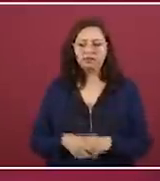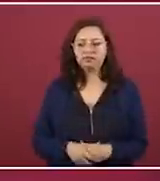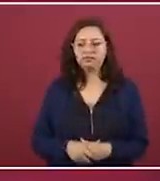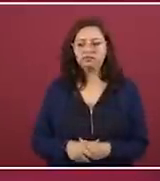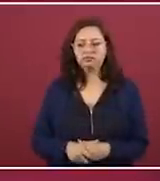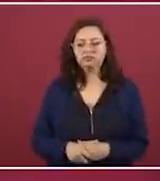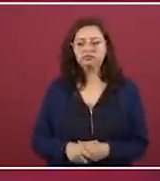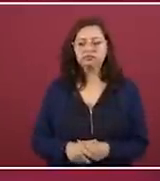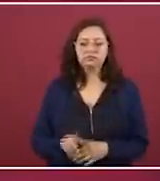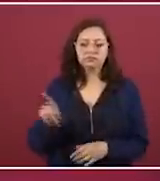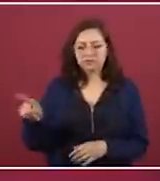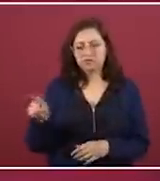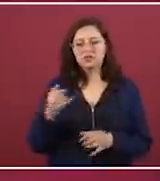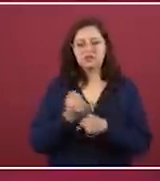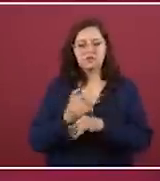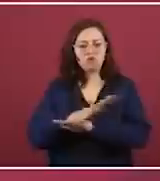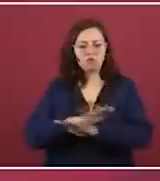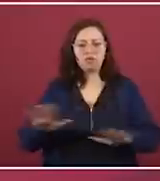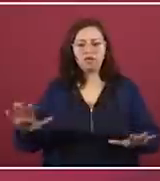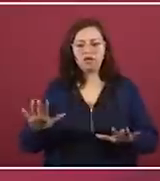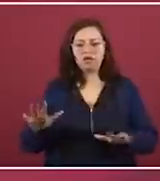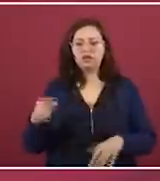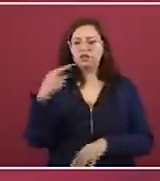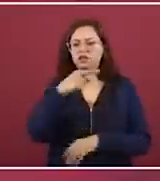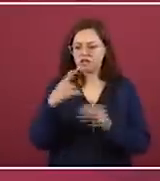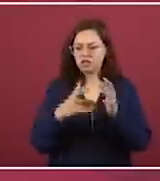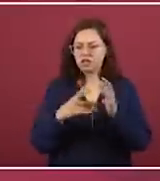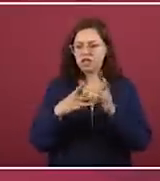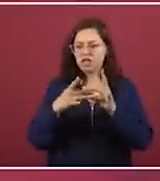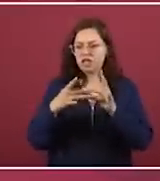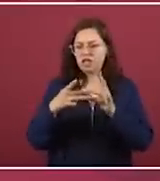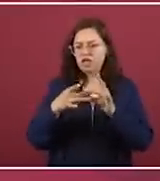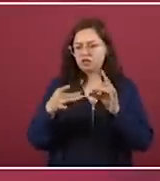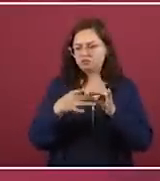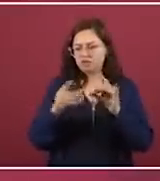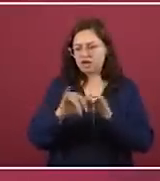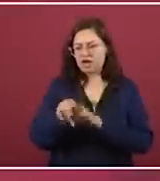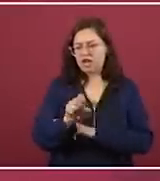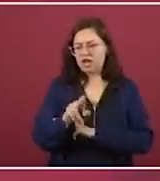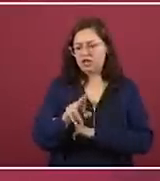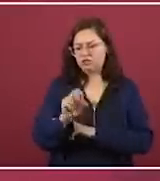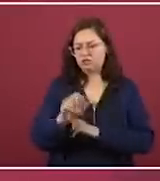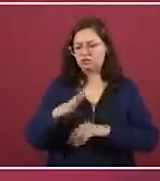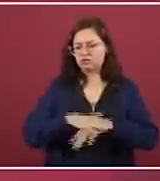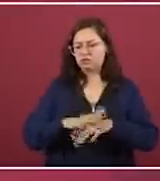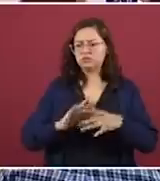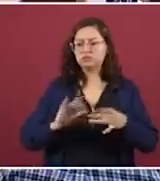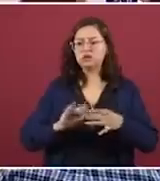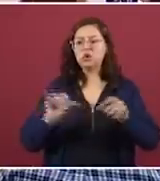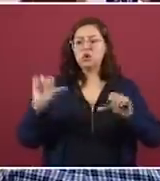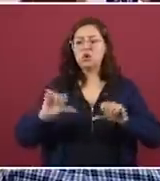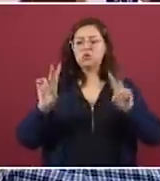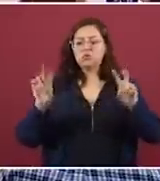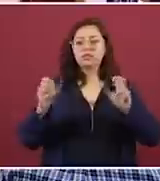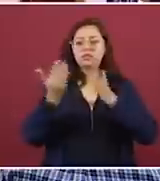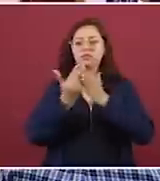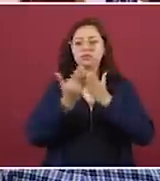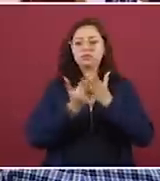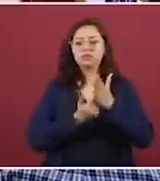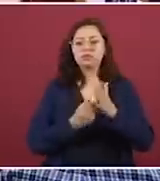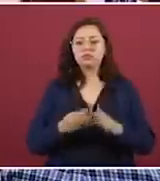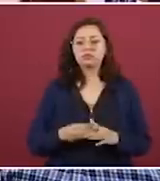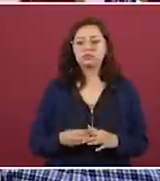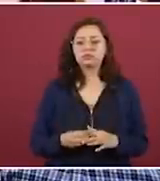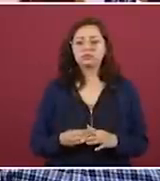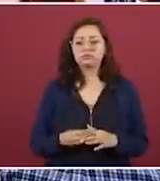a Minatitlán. Ese es el informe que yo tengo, pero Jesús les da los pormenores. Estoy